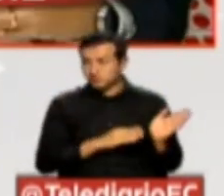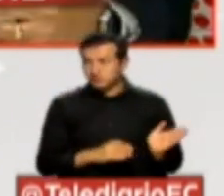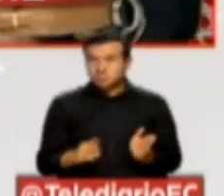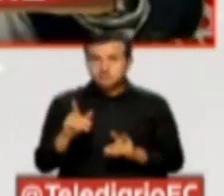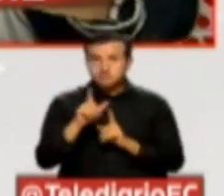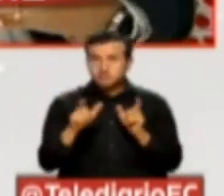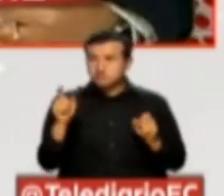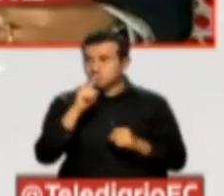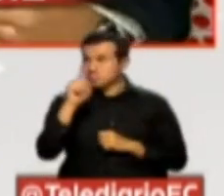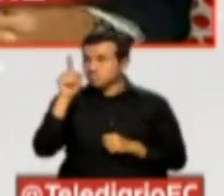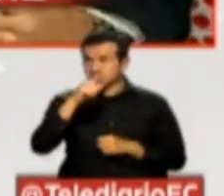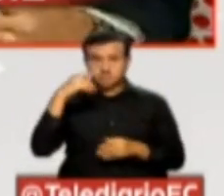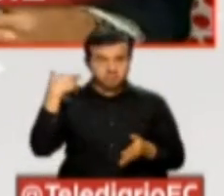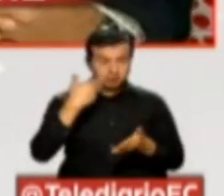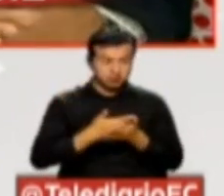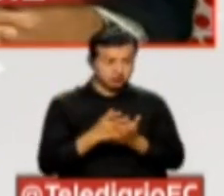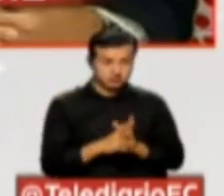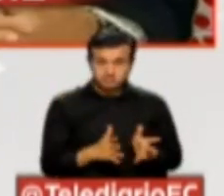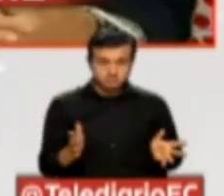estas personas